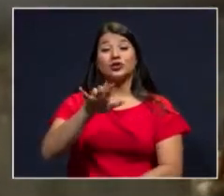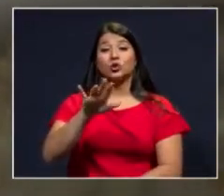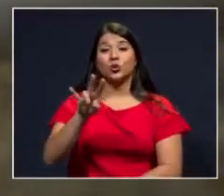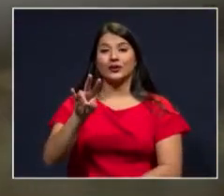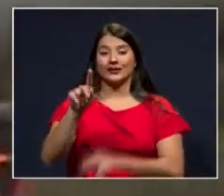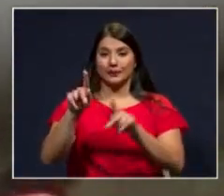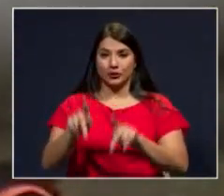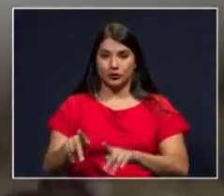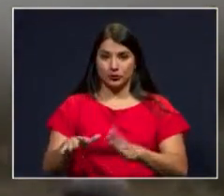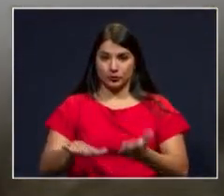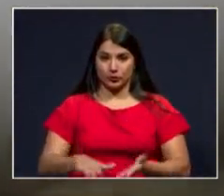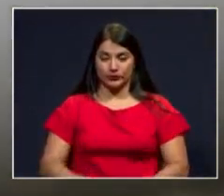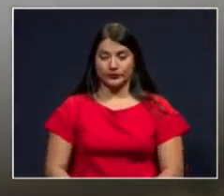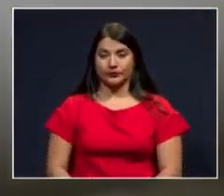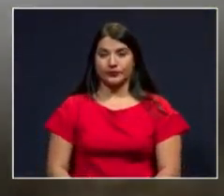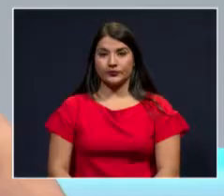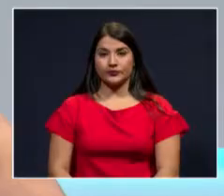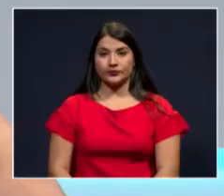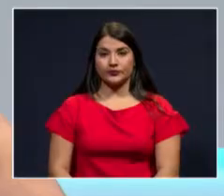muertos.